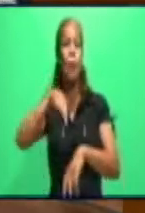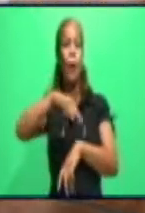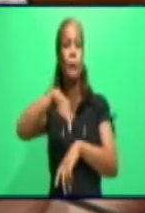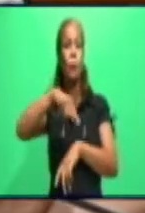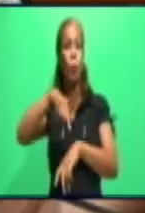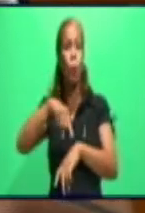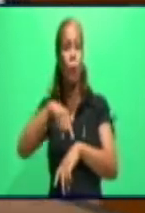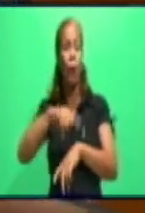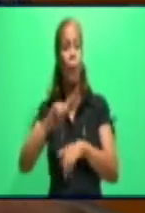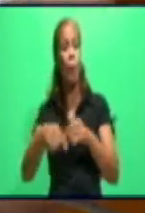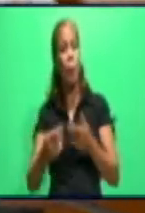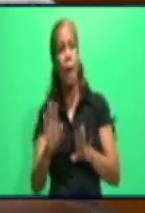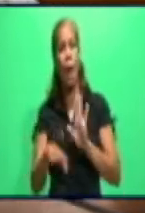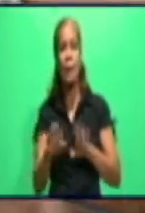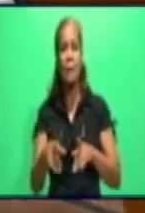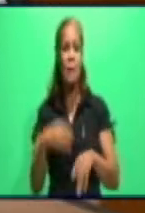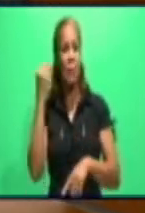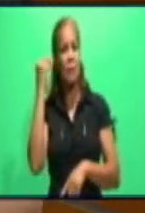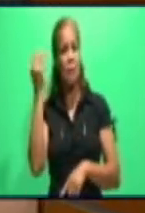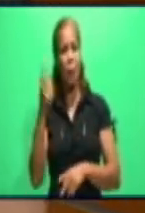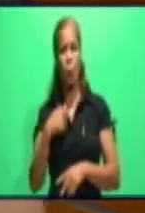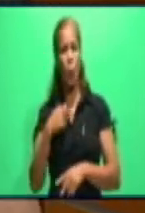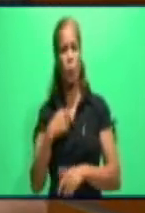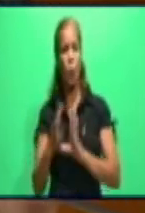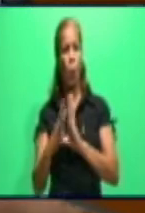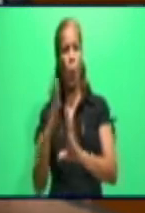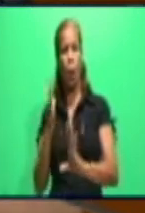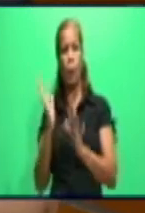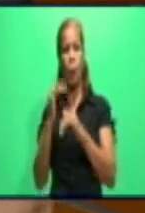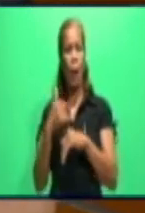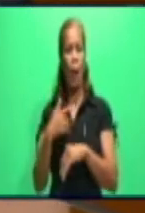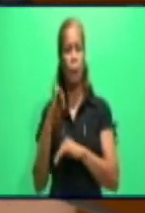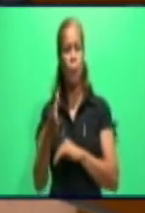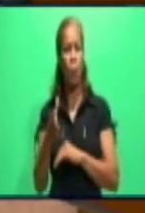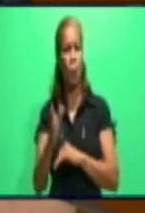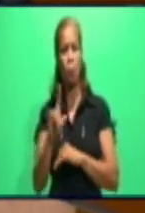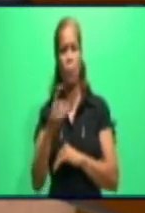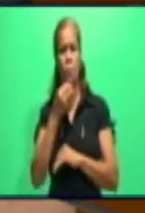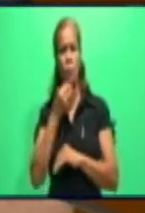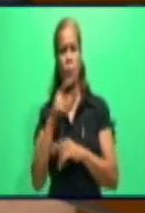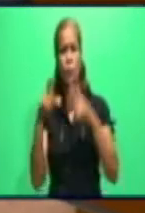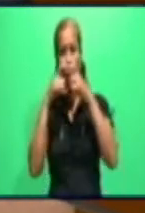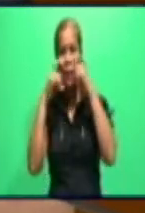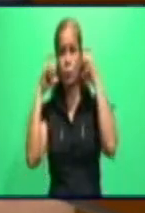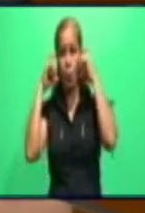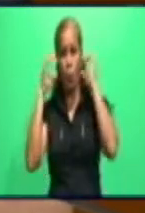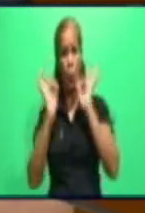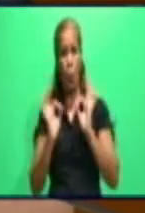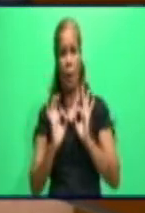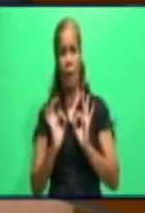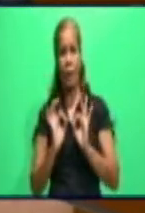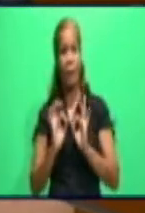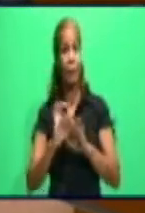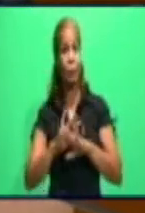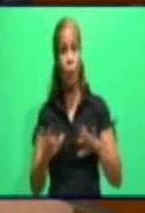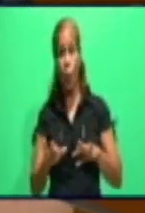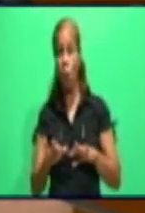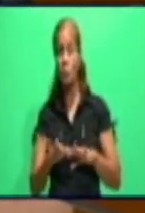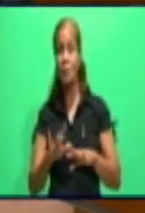no estoy en una cola o que no voy o como no voy en un transporte público no me pongo el lazo busco no ya el lazo busco tiene que formar